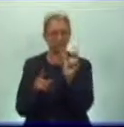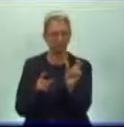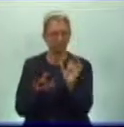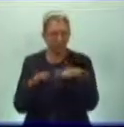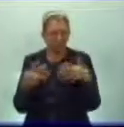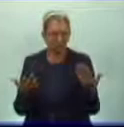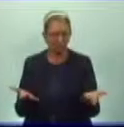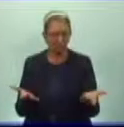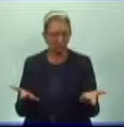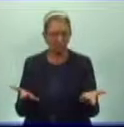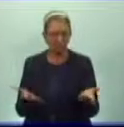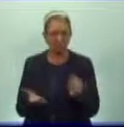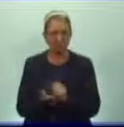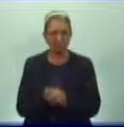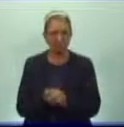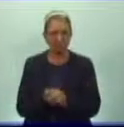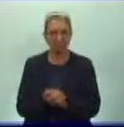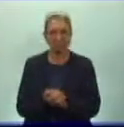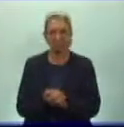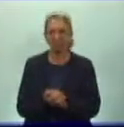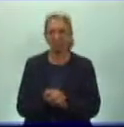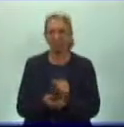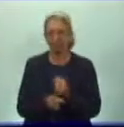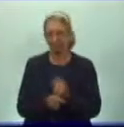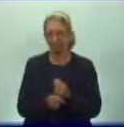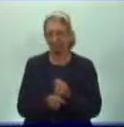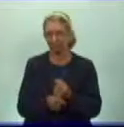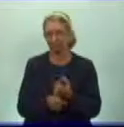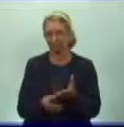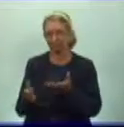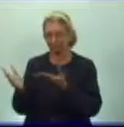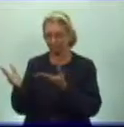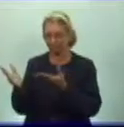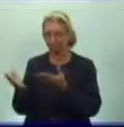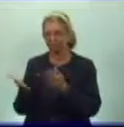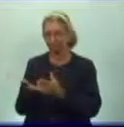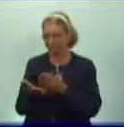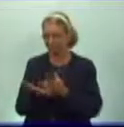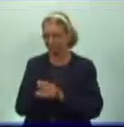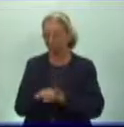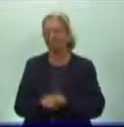quedaría ordenada la oración. Trabajando. Esto lo tienen que hacer en la libreta.